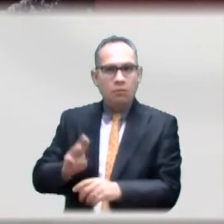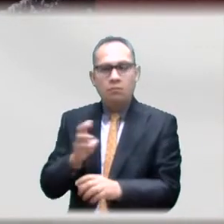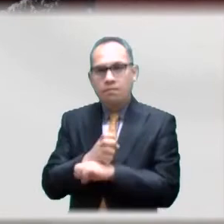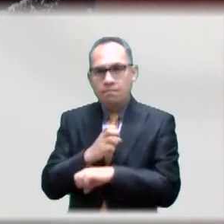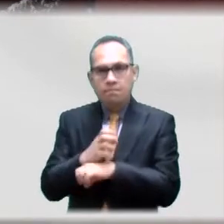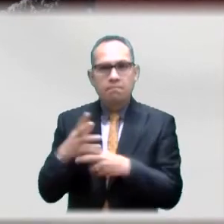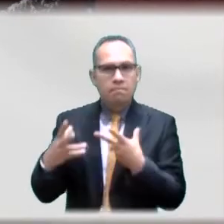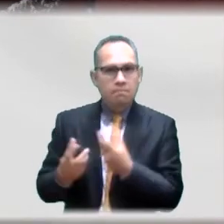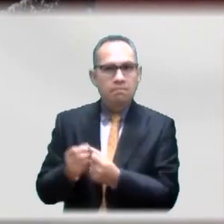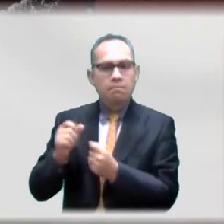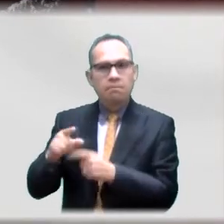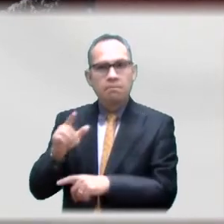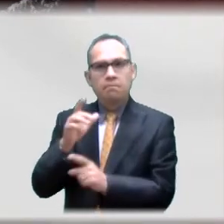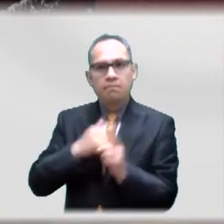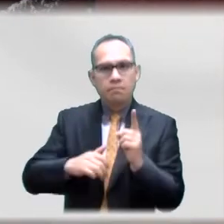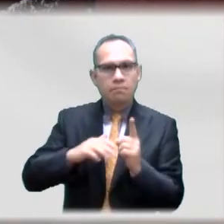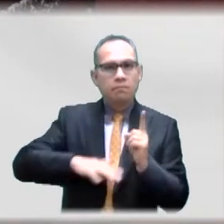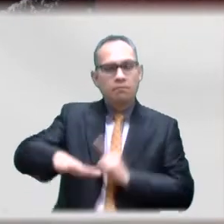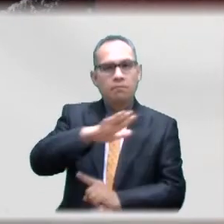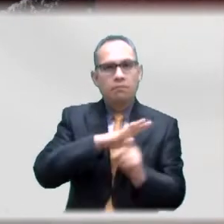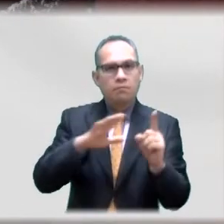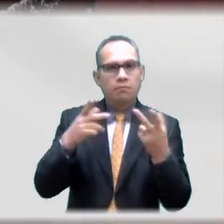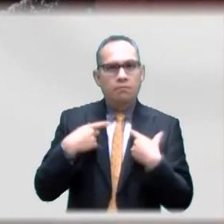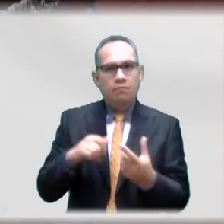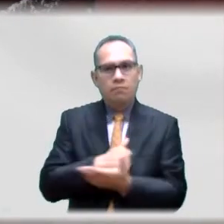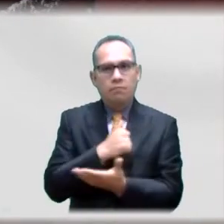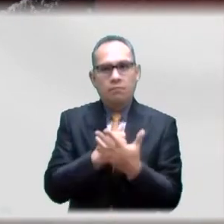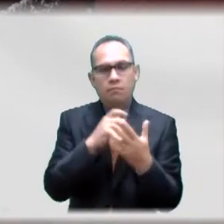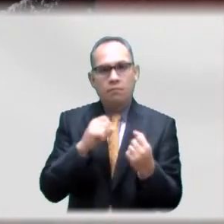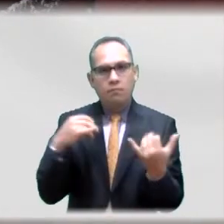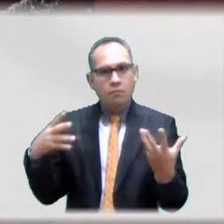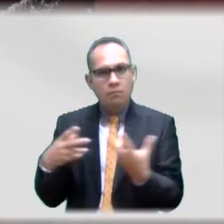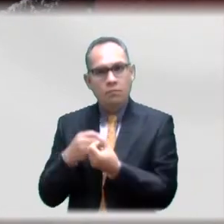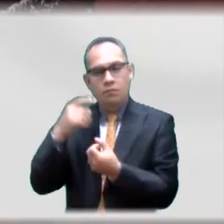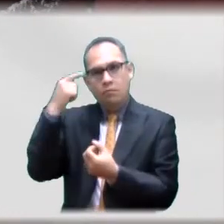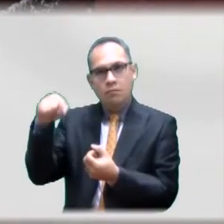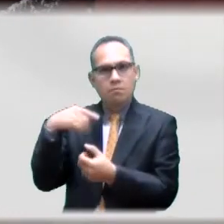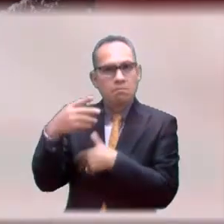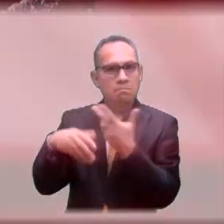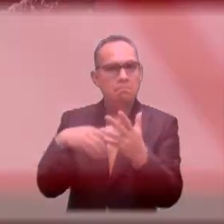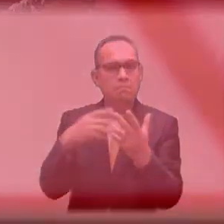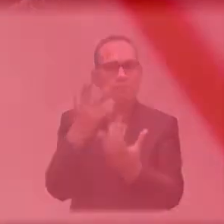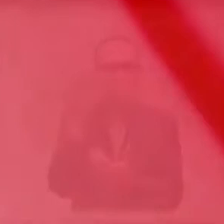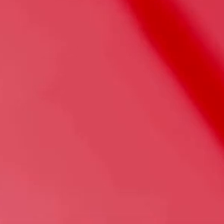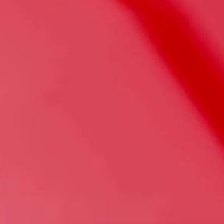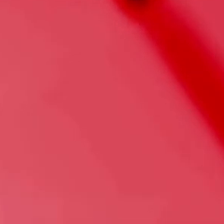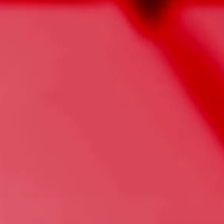civil para la prevención, control y mitigación de los incendios forestales.